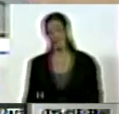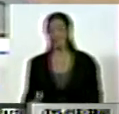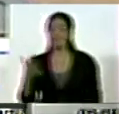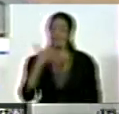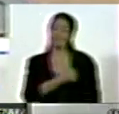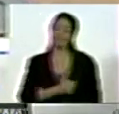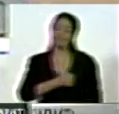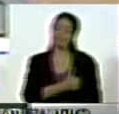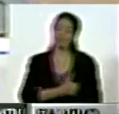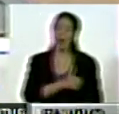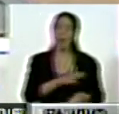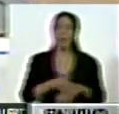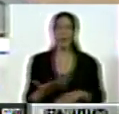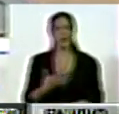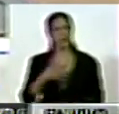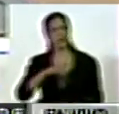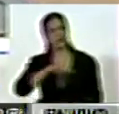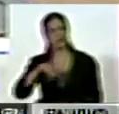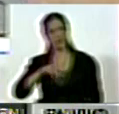lamentable además, porque cuando vemos